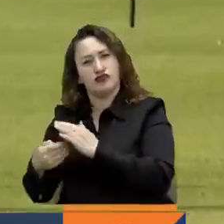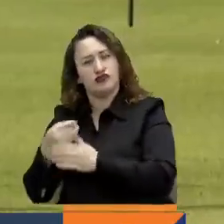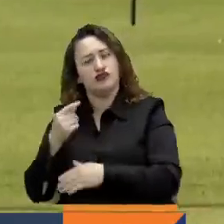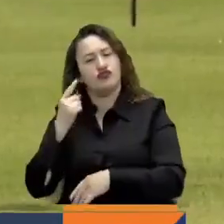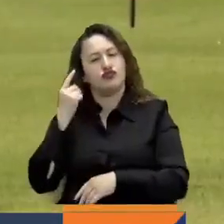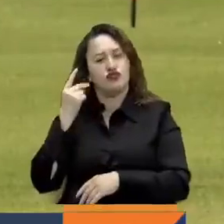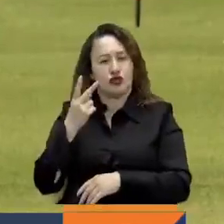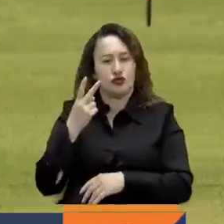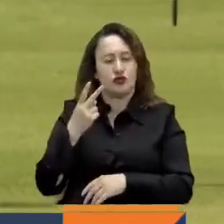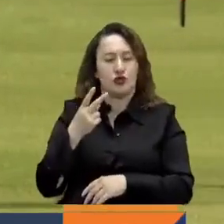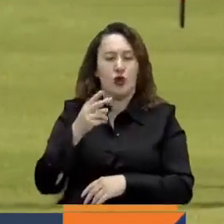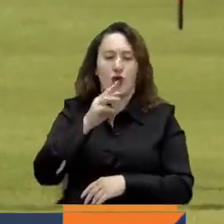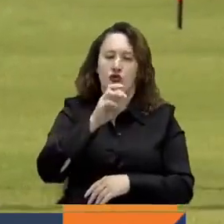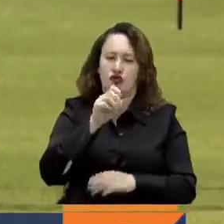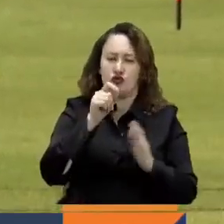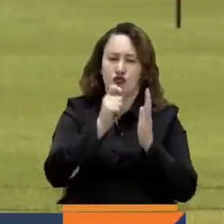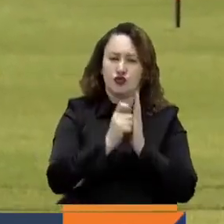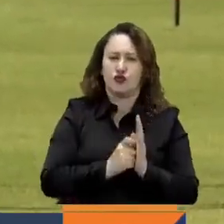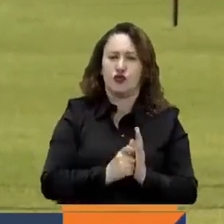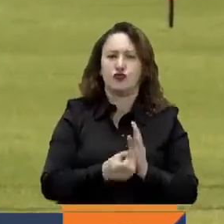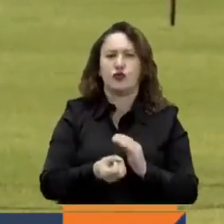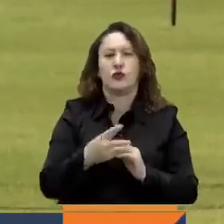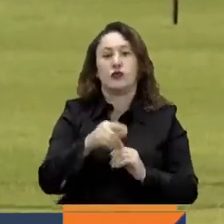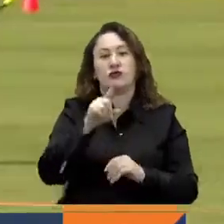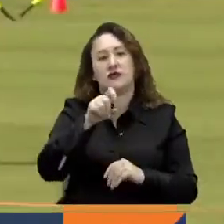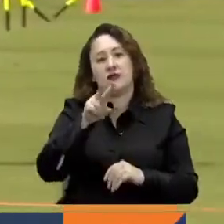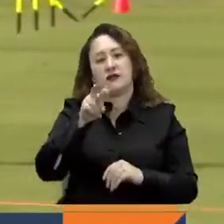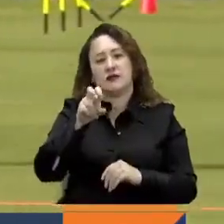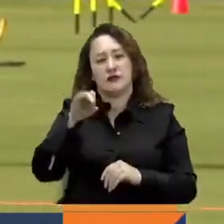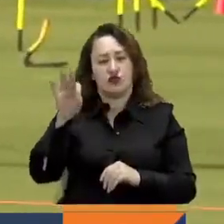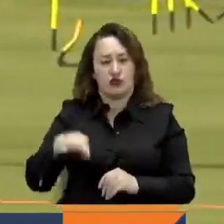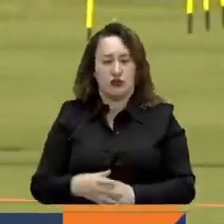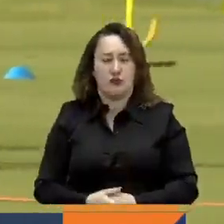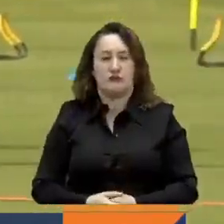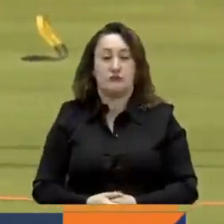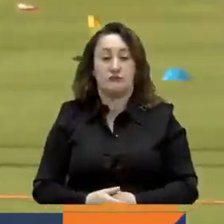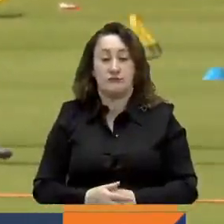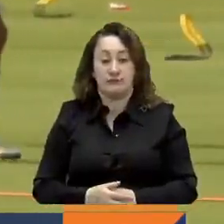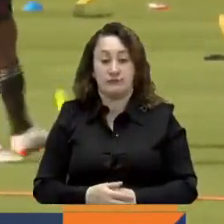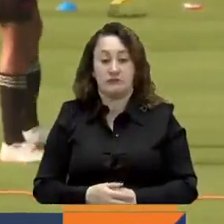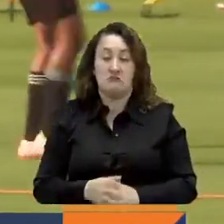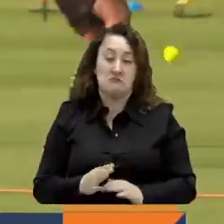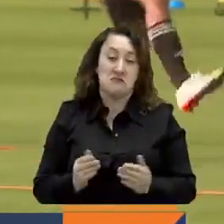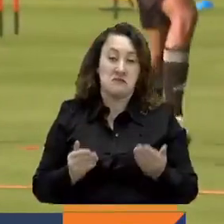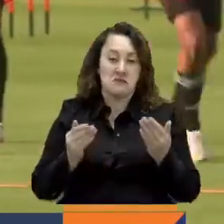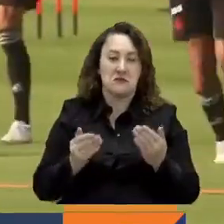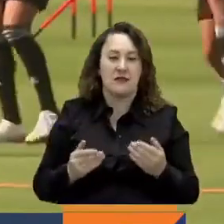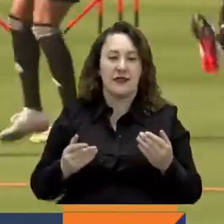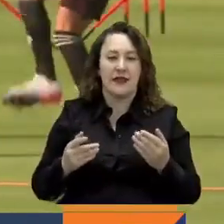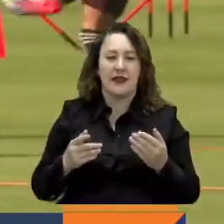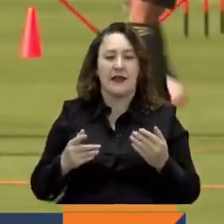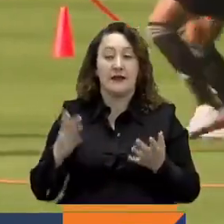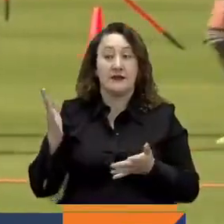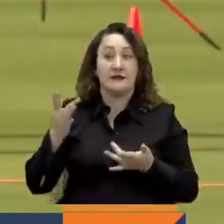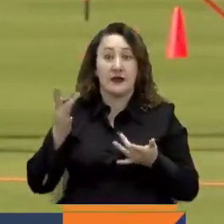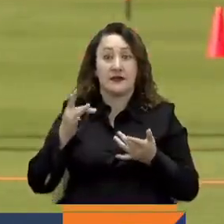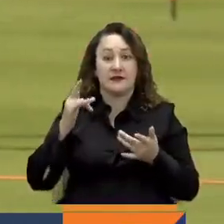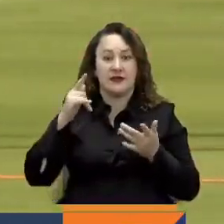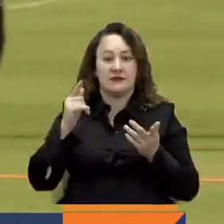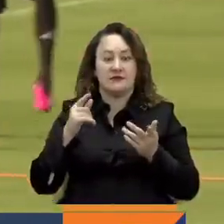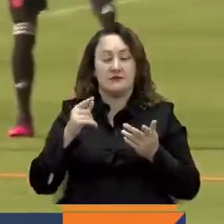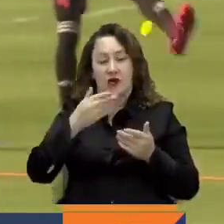12 posibles para una efectividad del 67%. Con un factor a favor, la esperanza de un marco